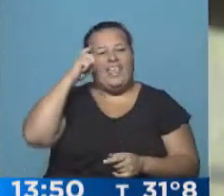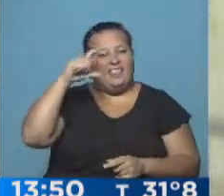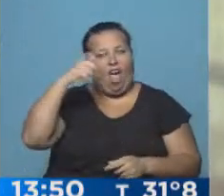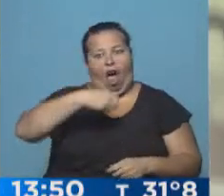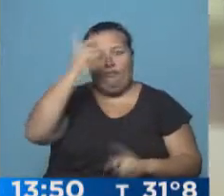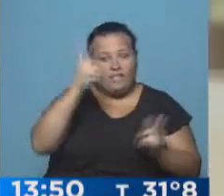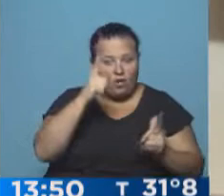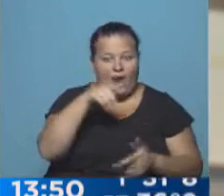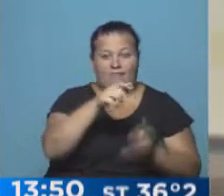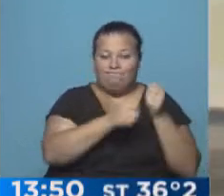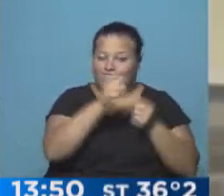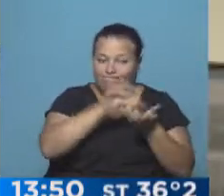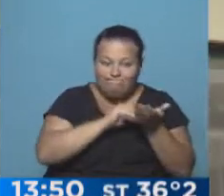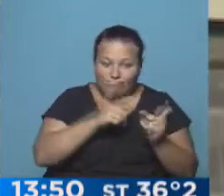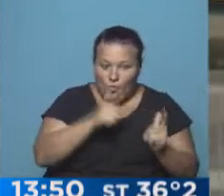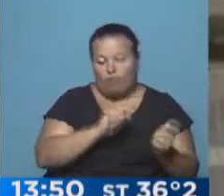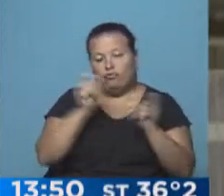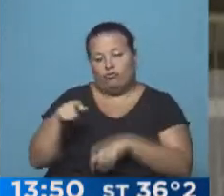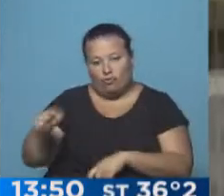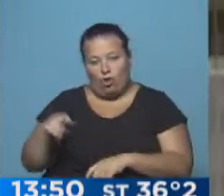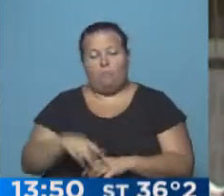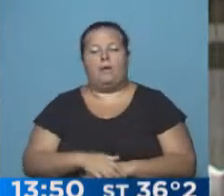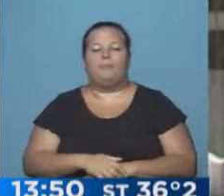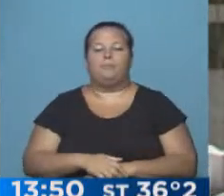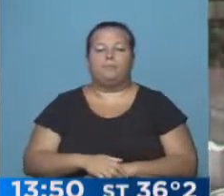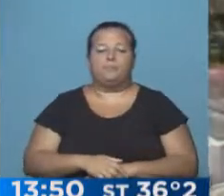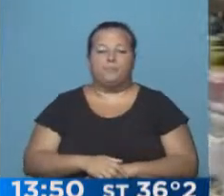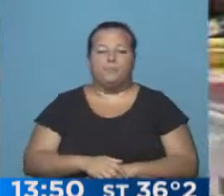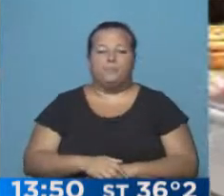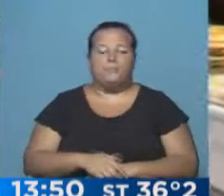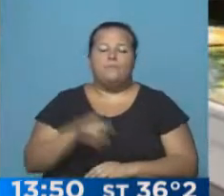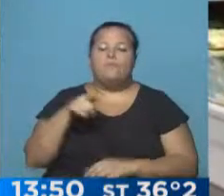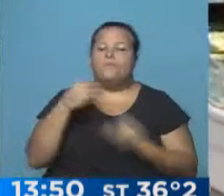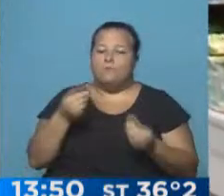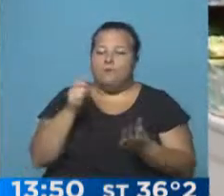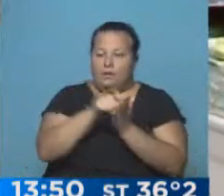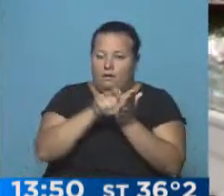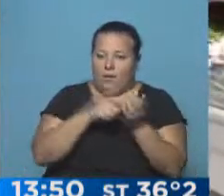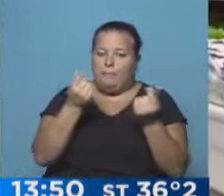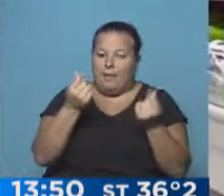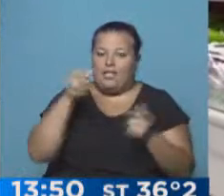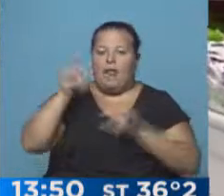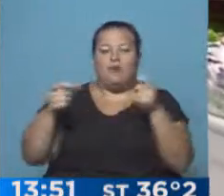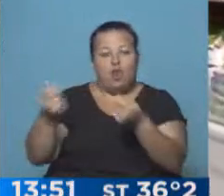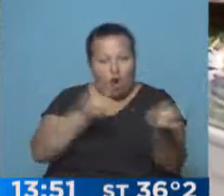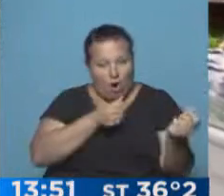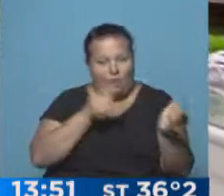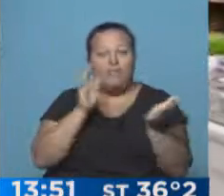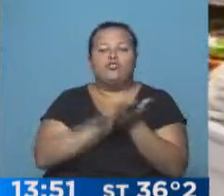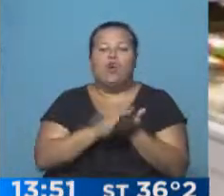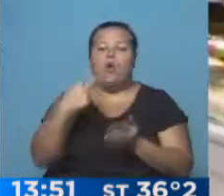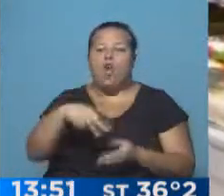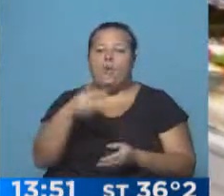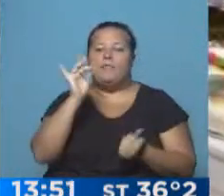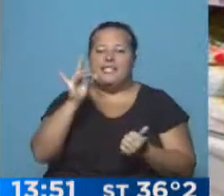oficiales elaborados por el instituto nacional de estadísticas y censos se trata del índice de precios al consumidor correspondiente a noviembre